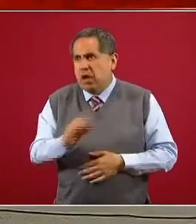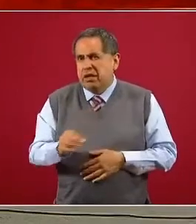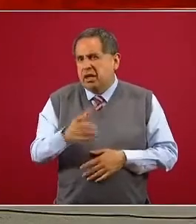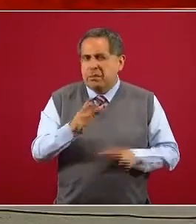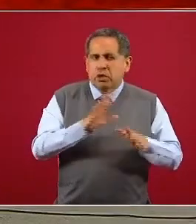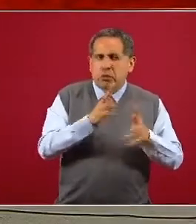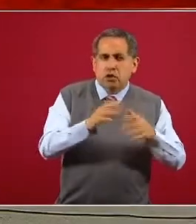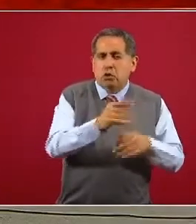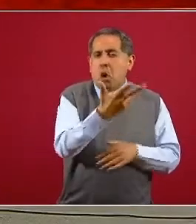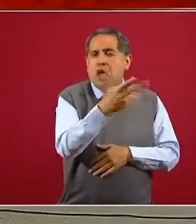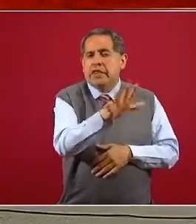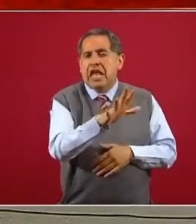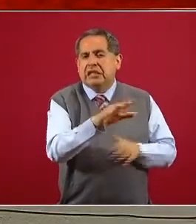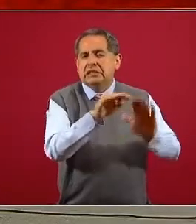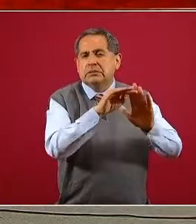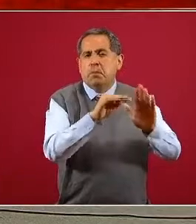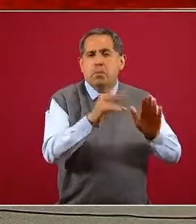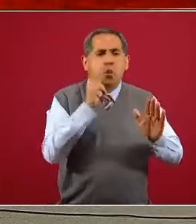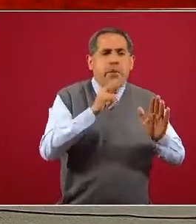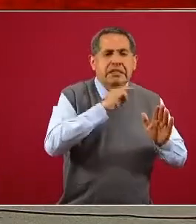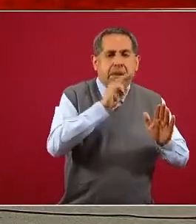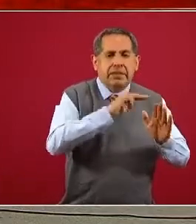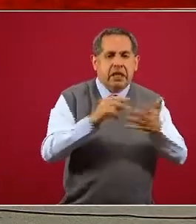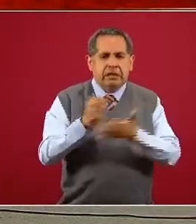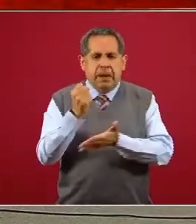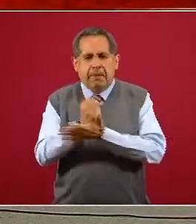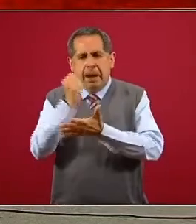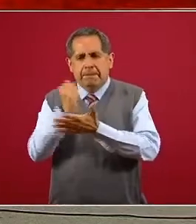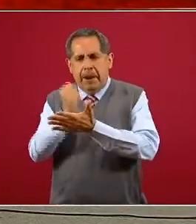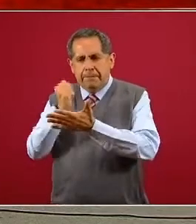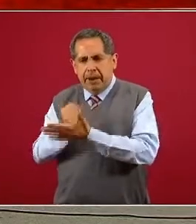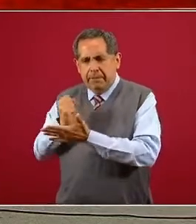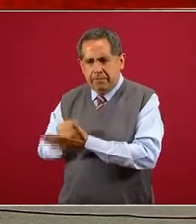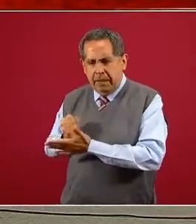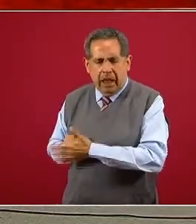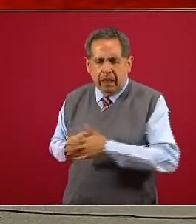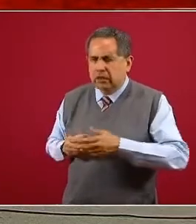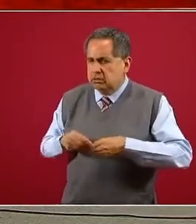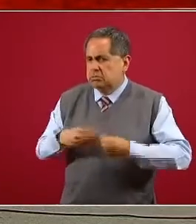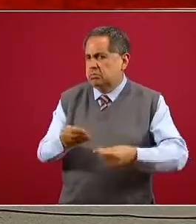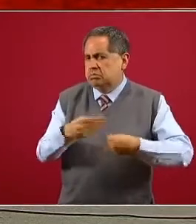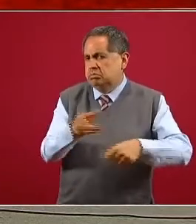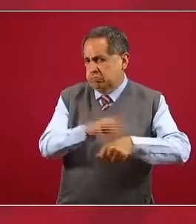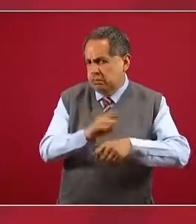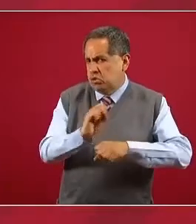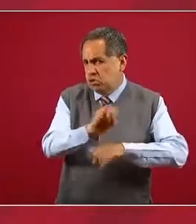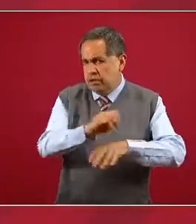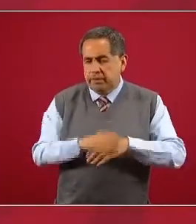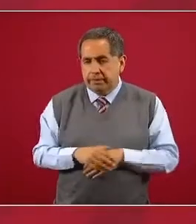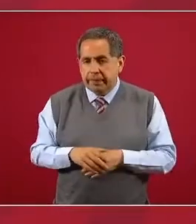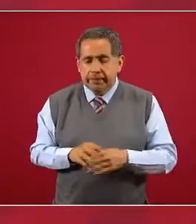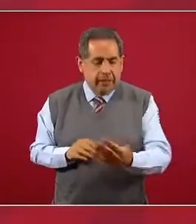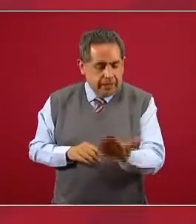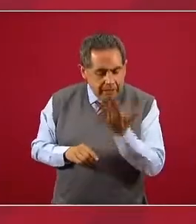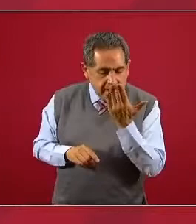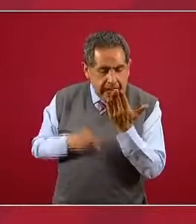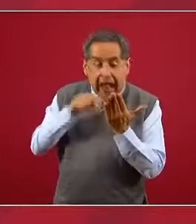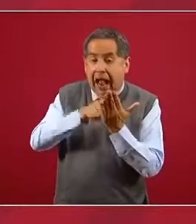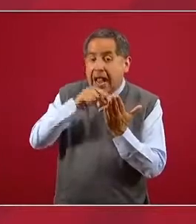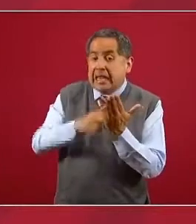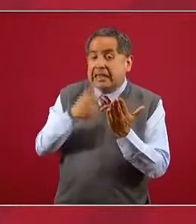pruebas rápidas que, como se puede ver en la ficha técnica de estos productos, tienen baja capacidad